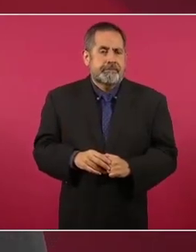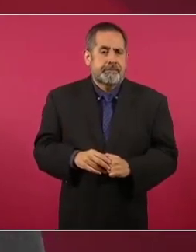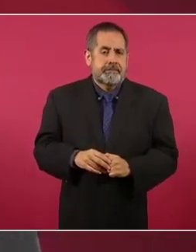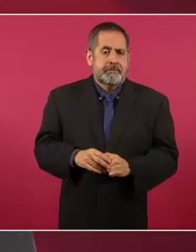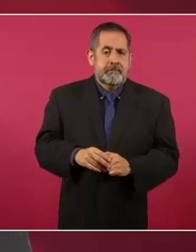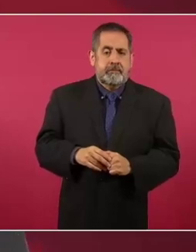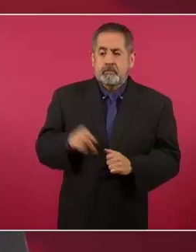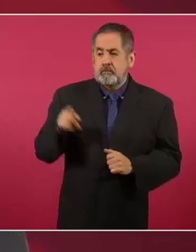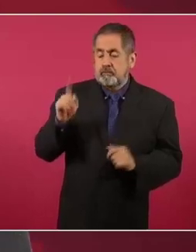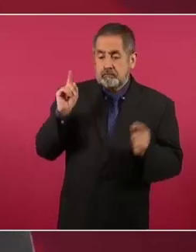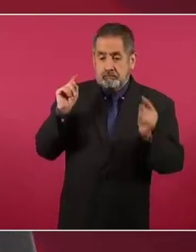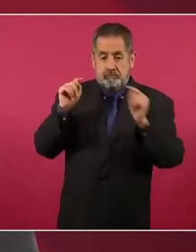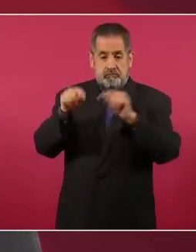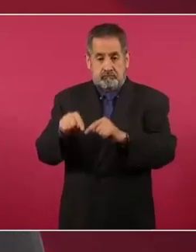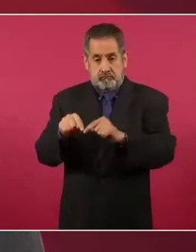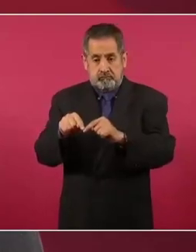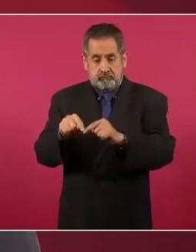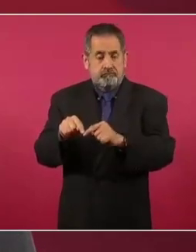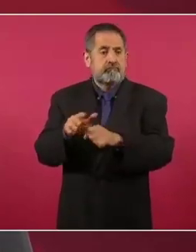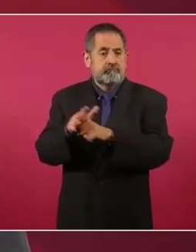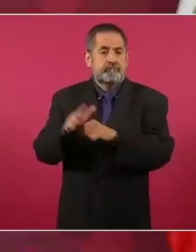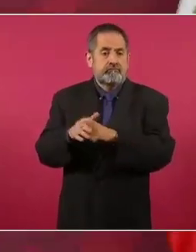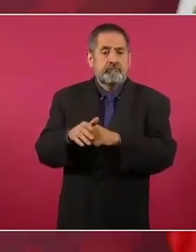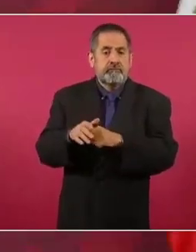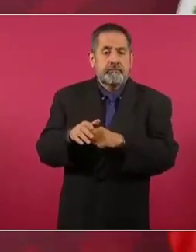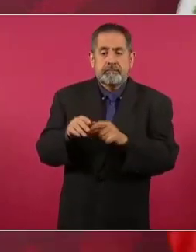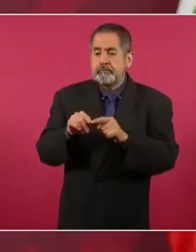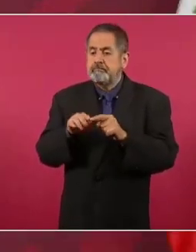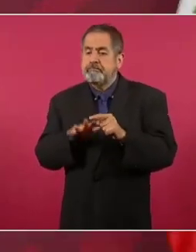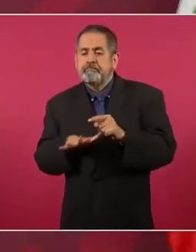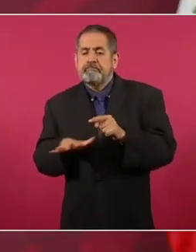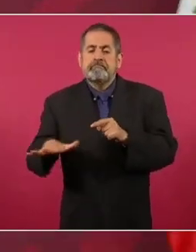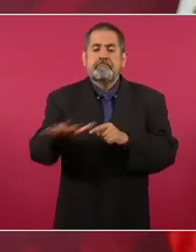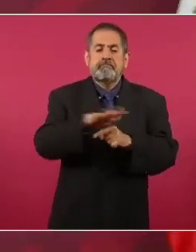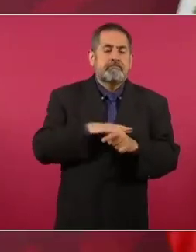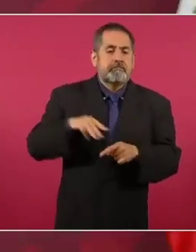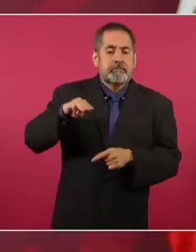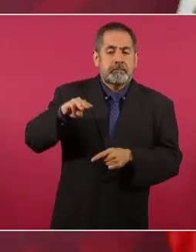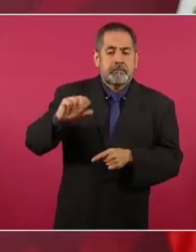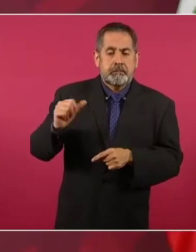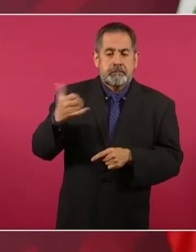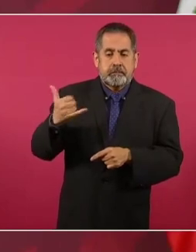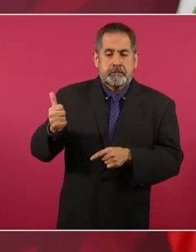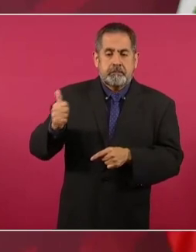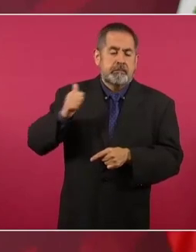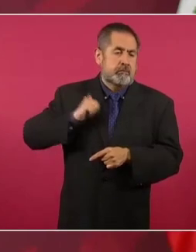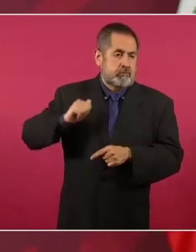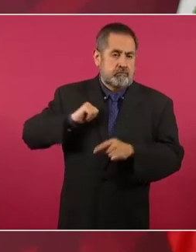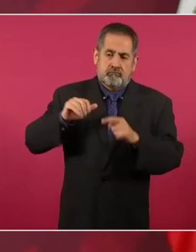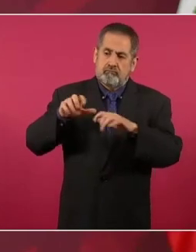porque coincide de que es todo el territorio maya.